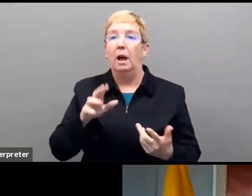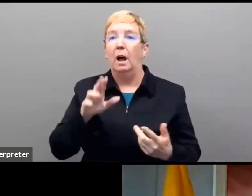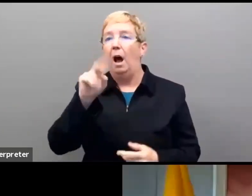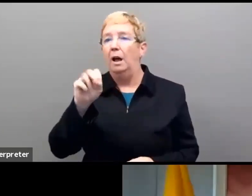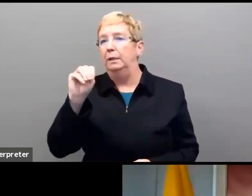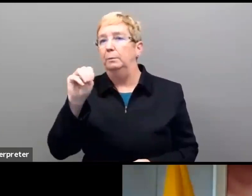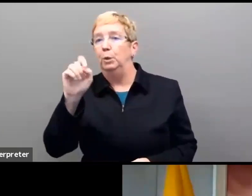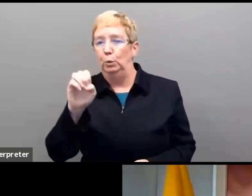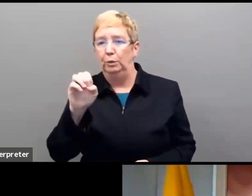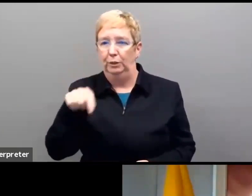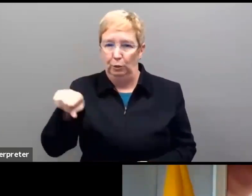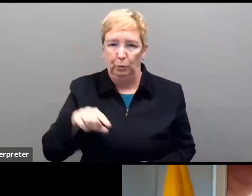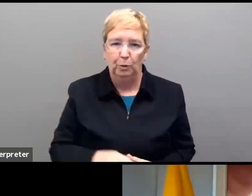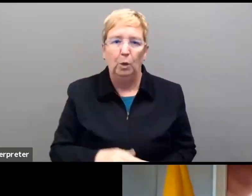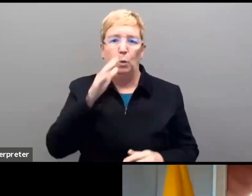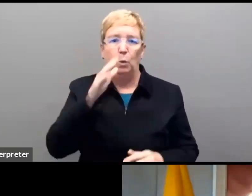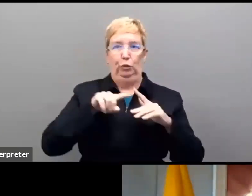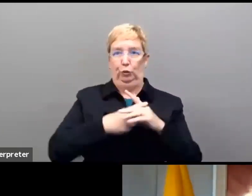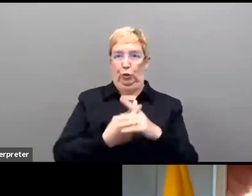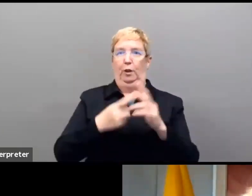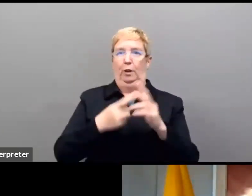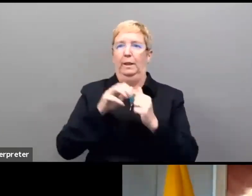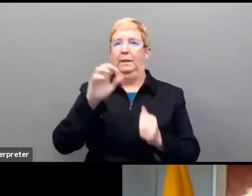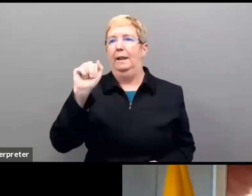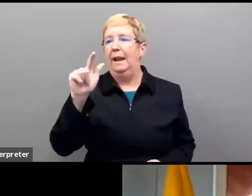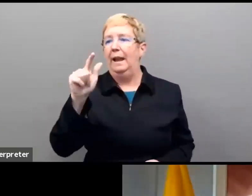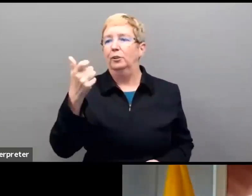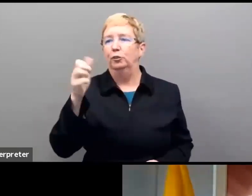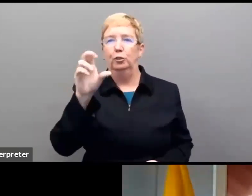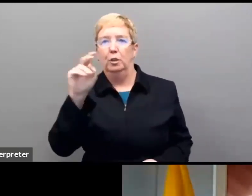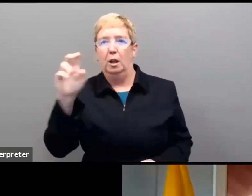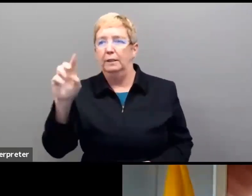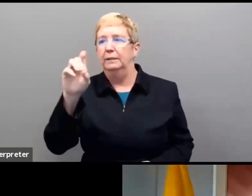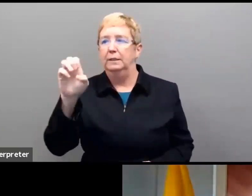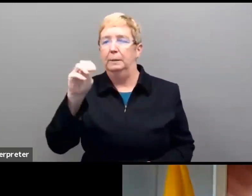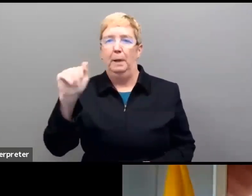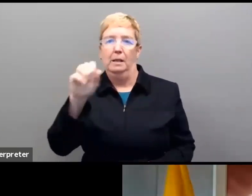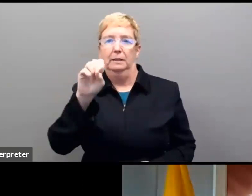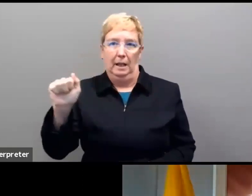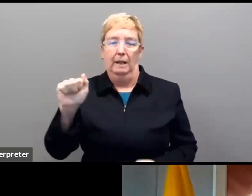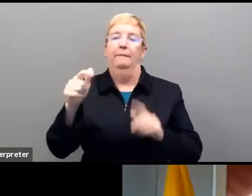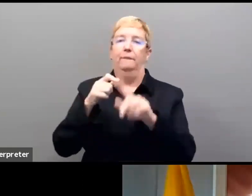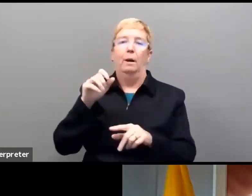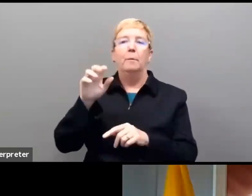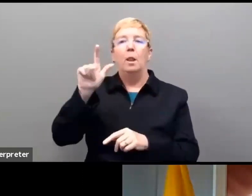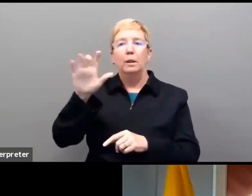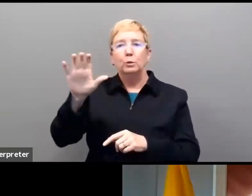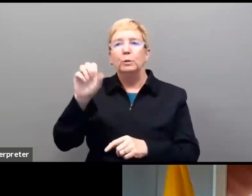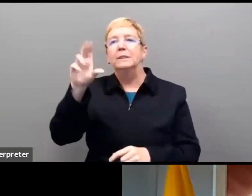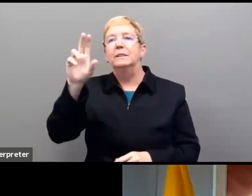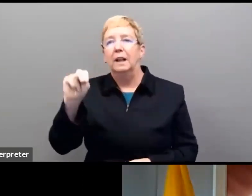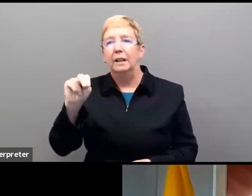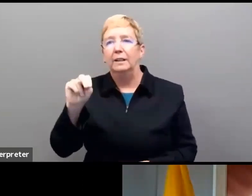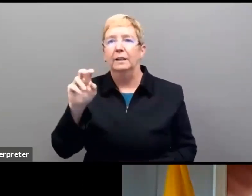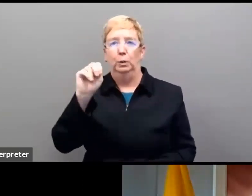Estado. Gracias al doctor Scrace, al equipo de modelos epidemiológicos. Y Nora, estamos lista para las preguntas. Gracias, señora